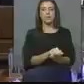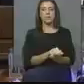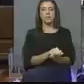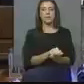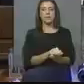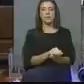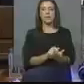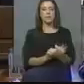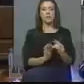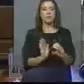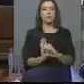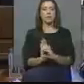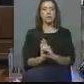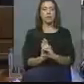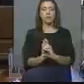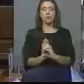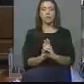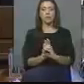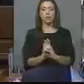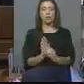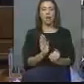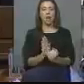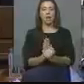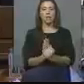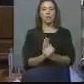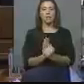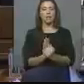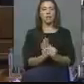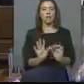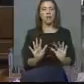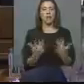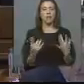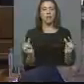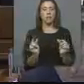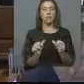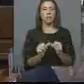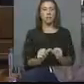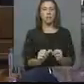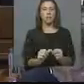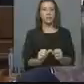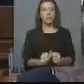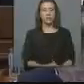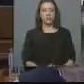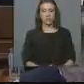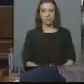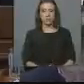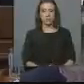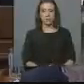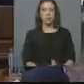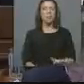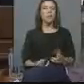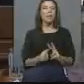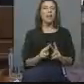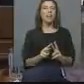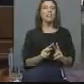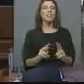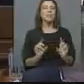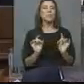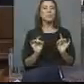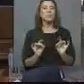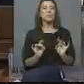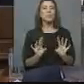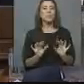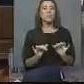la inconstitucionalidad del artículo 10 transitorio, porque en la práctica lo que hace al establecer